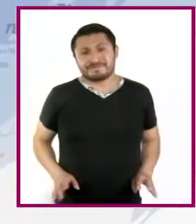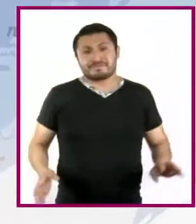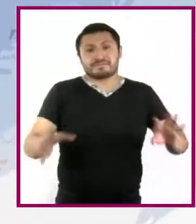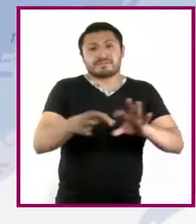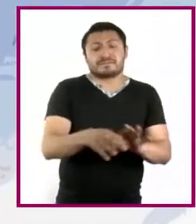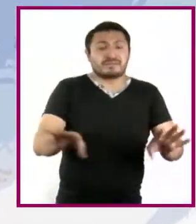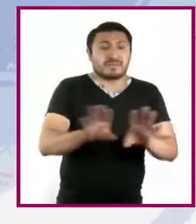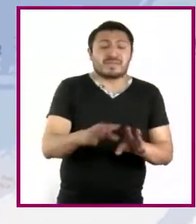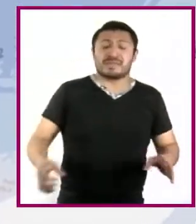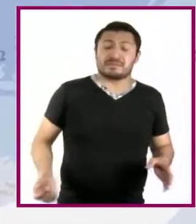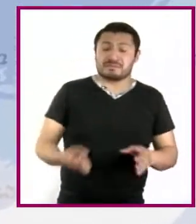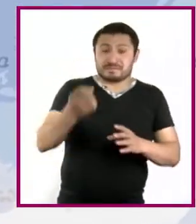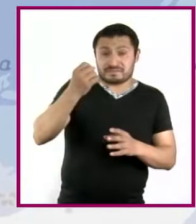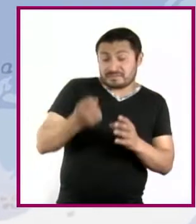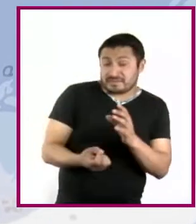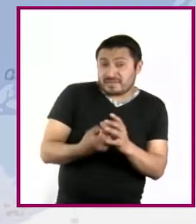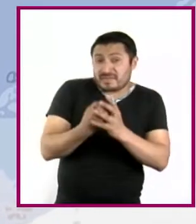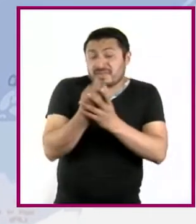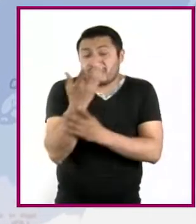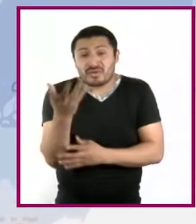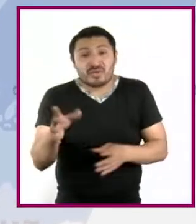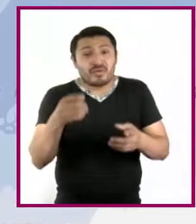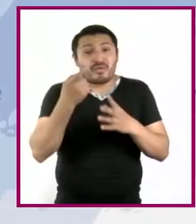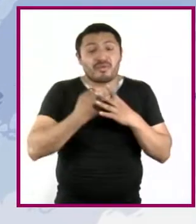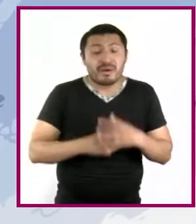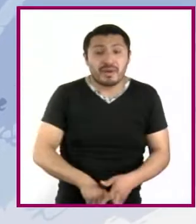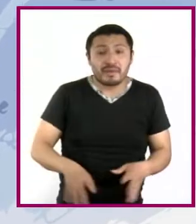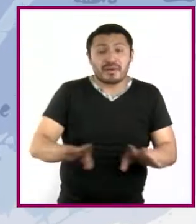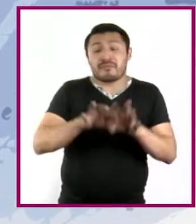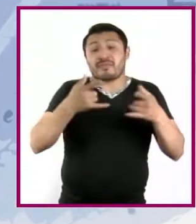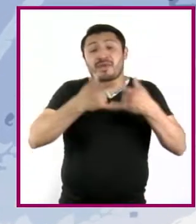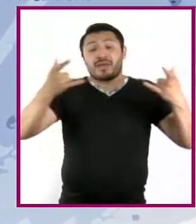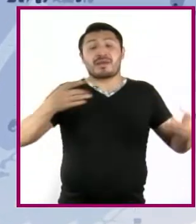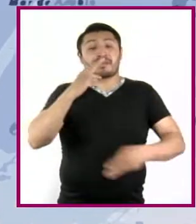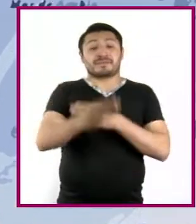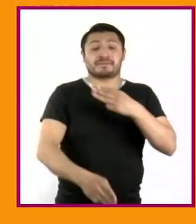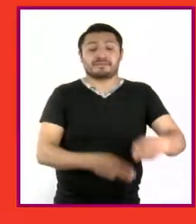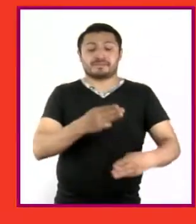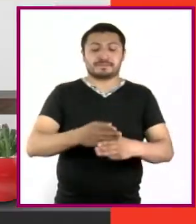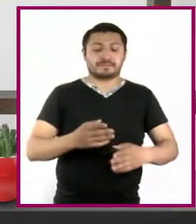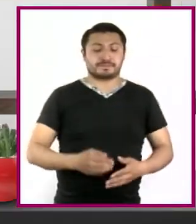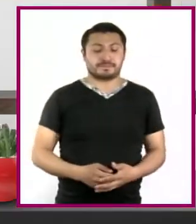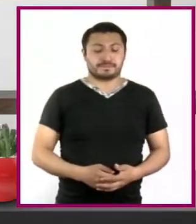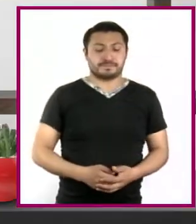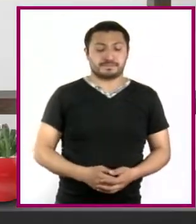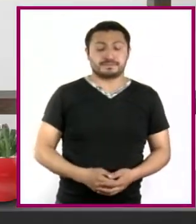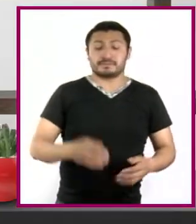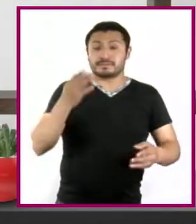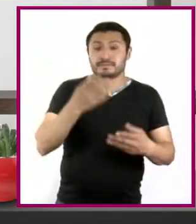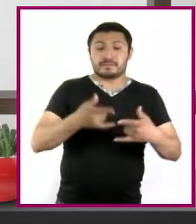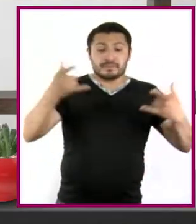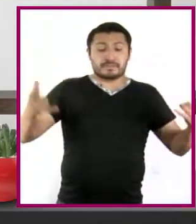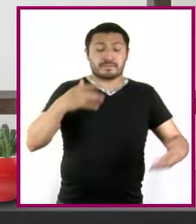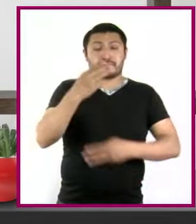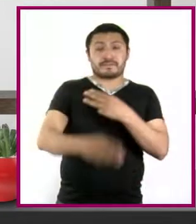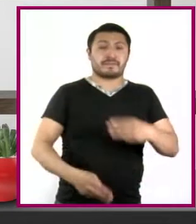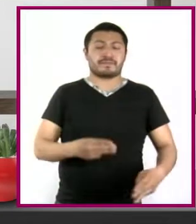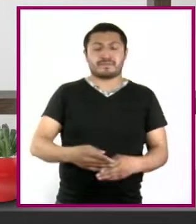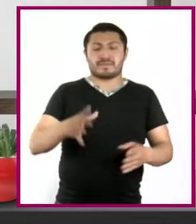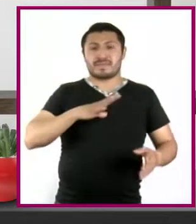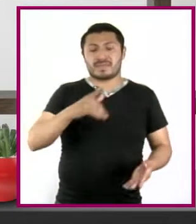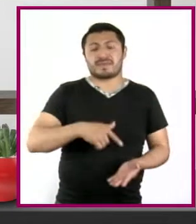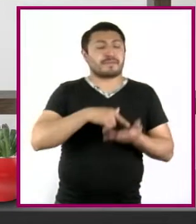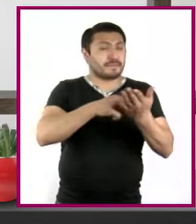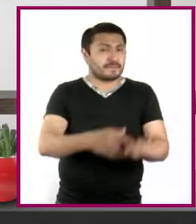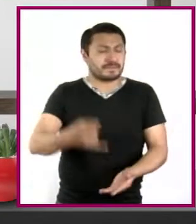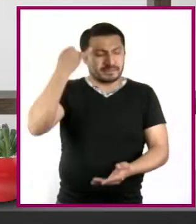el surgimiento de lo que se ha llamado la historia mundial. La historia global ofrece una perspectiva que